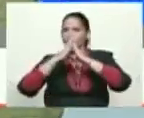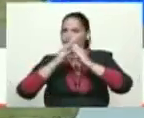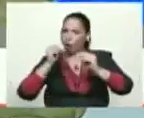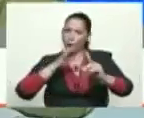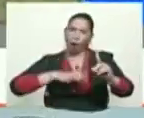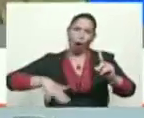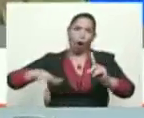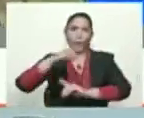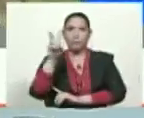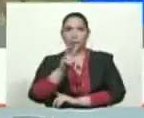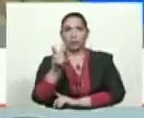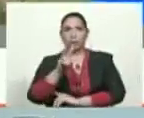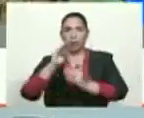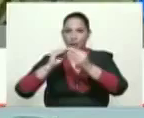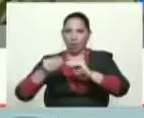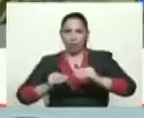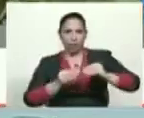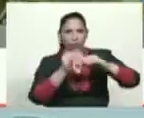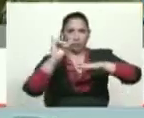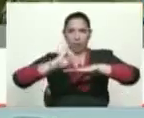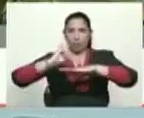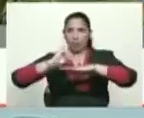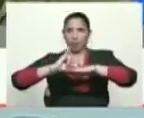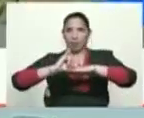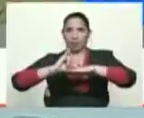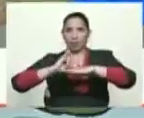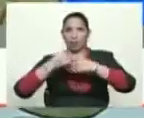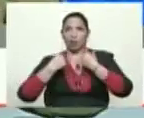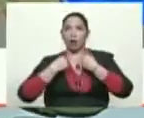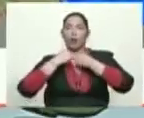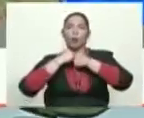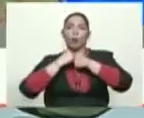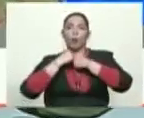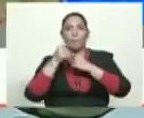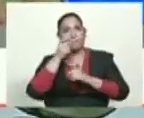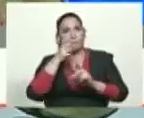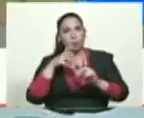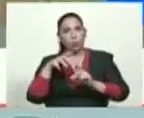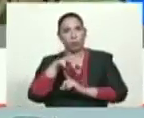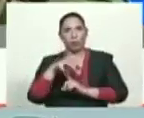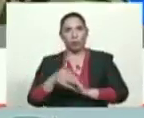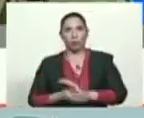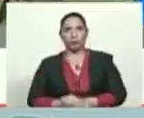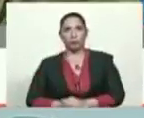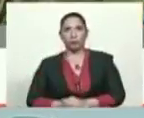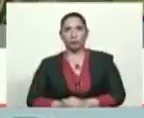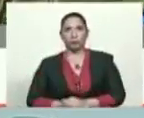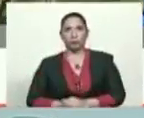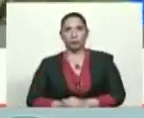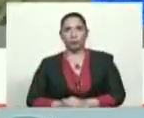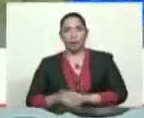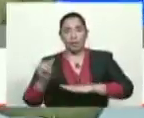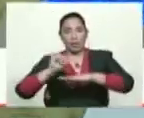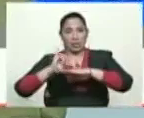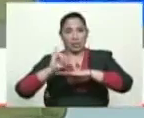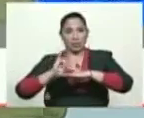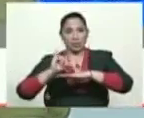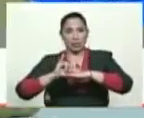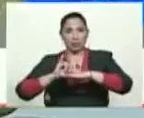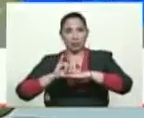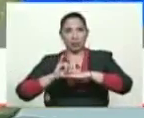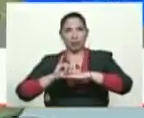vamos a arreglar la iglesia del cura del pueblo la iglesia del pastor evangélico